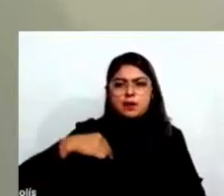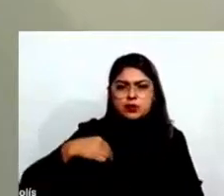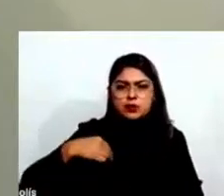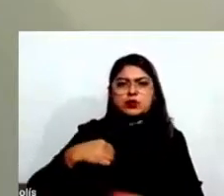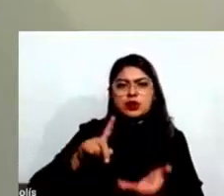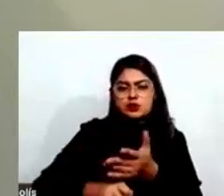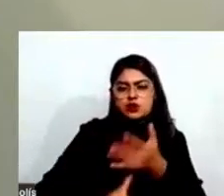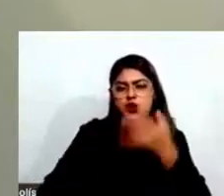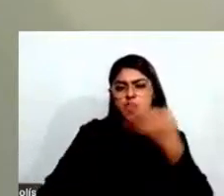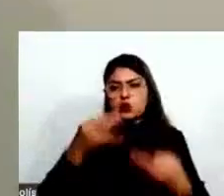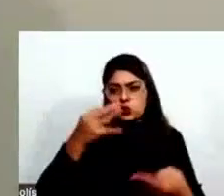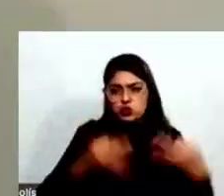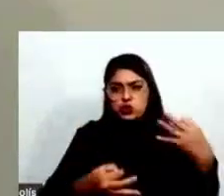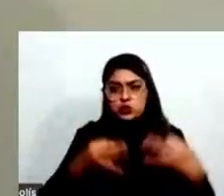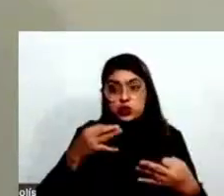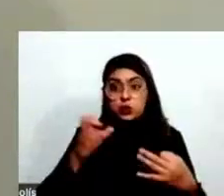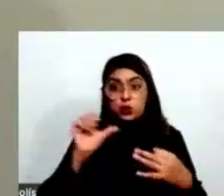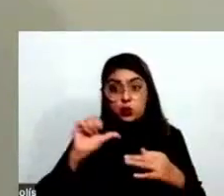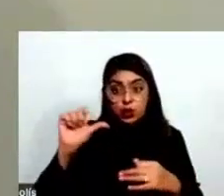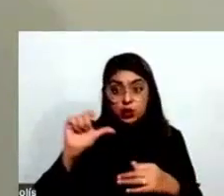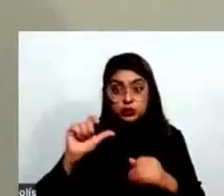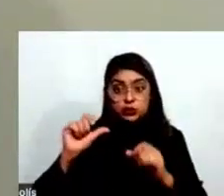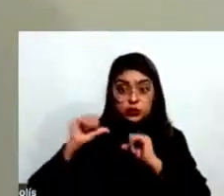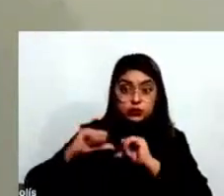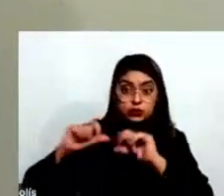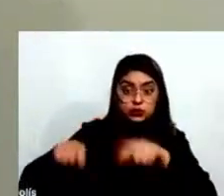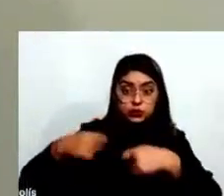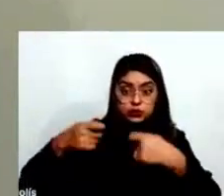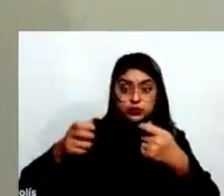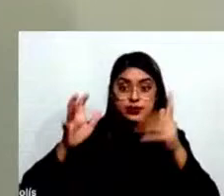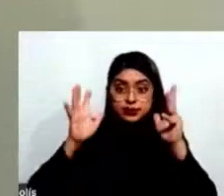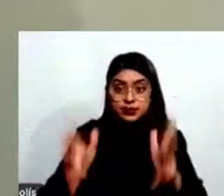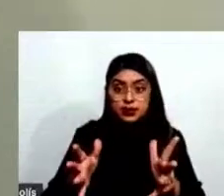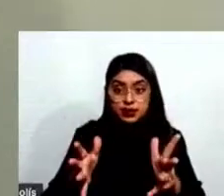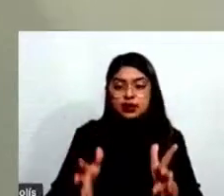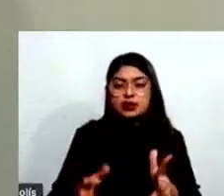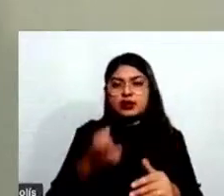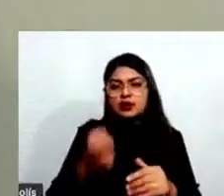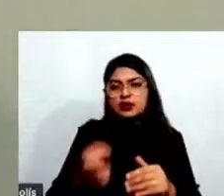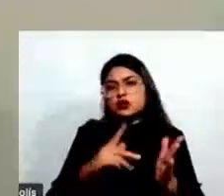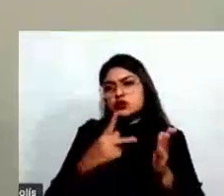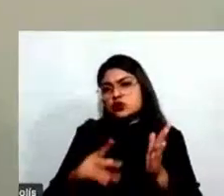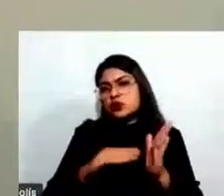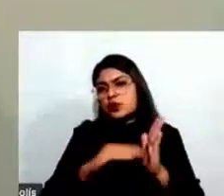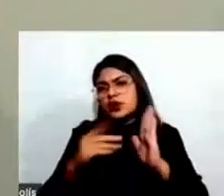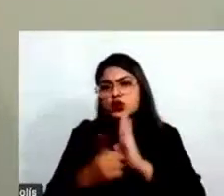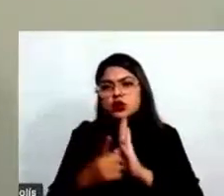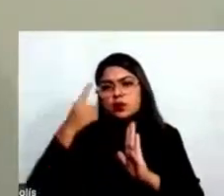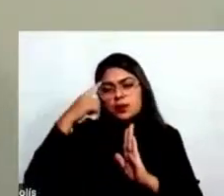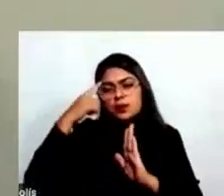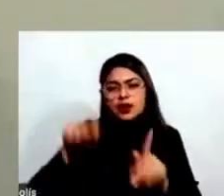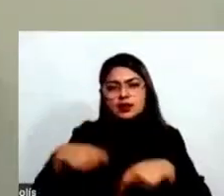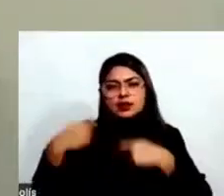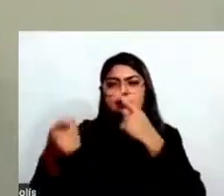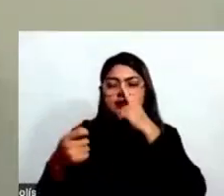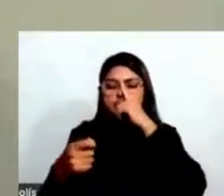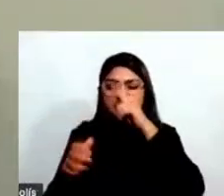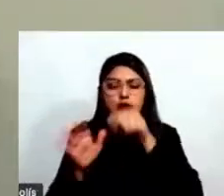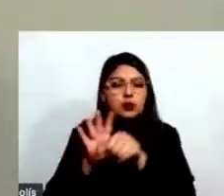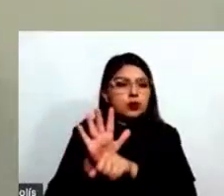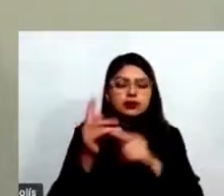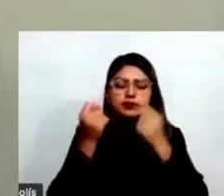hayan sido nombrados independientemente del método de designación. Desde luego, cuando hablamos de